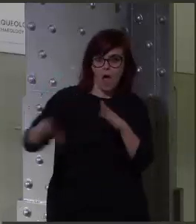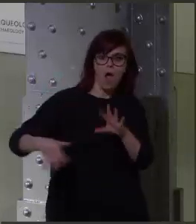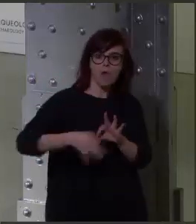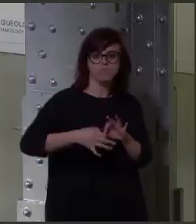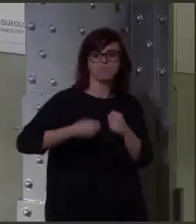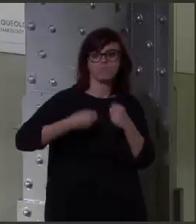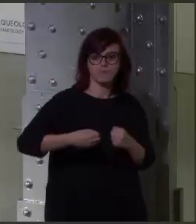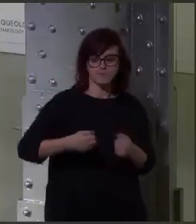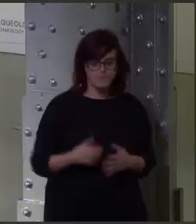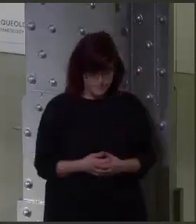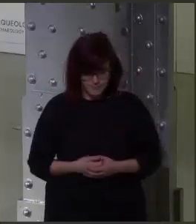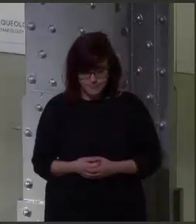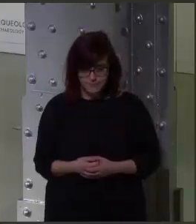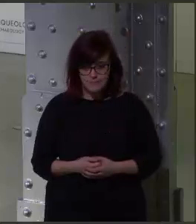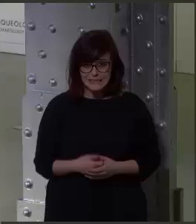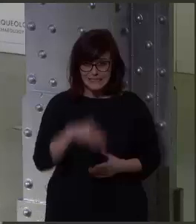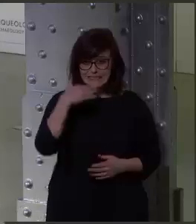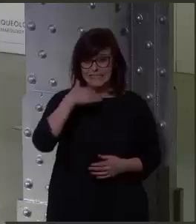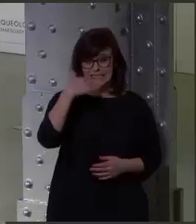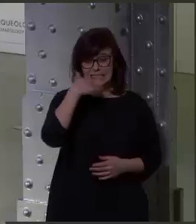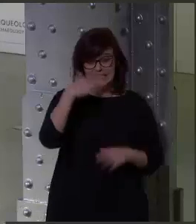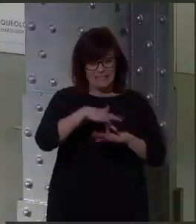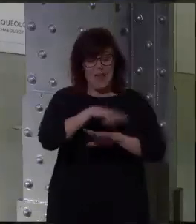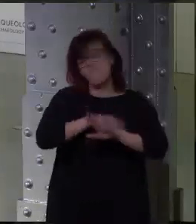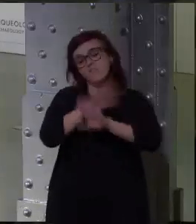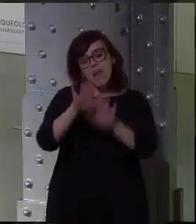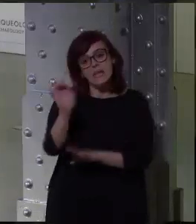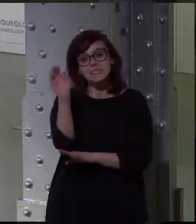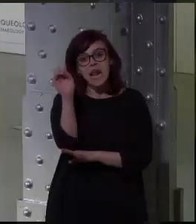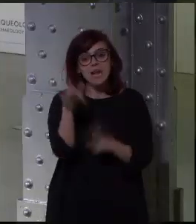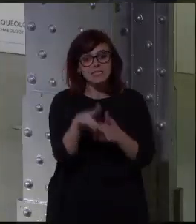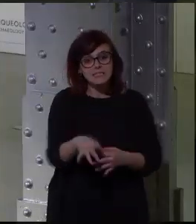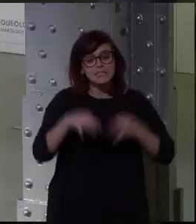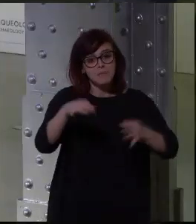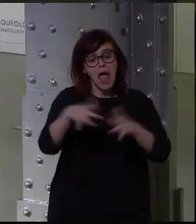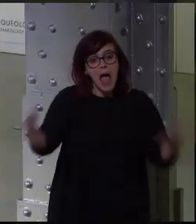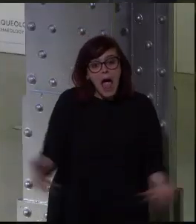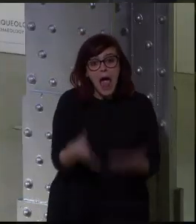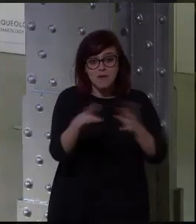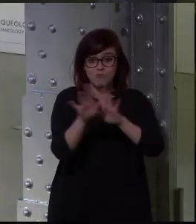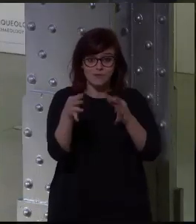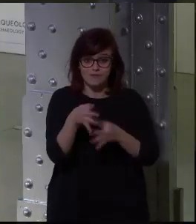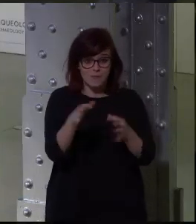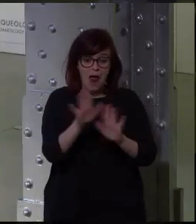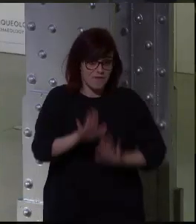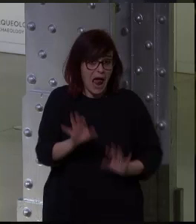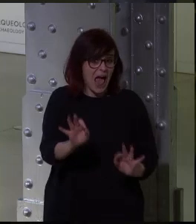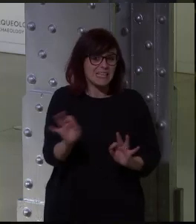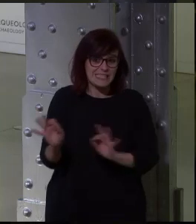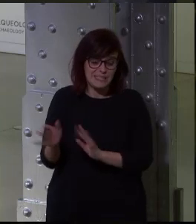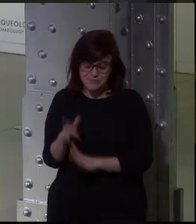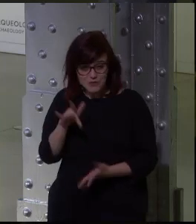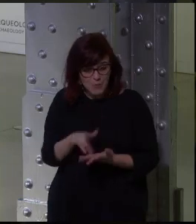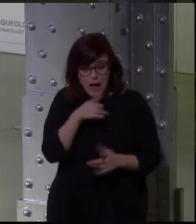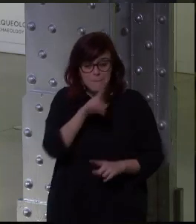¿no? Estamos llegando ya casi al final de la charla y, como siempre, nos animamos al final. Esto suele